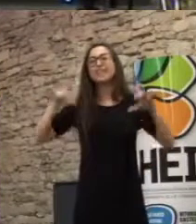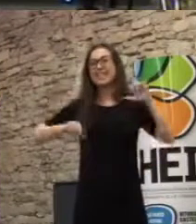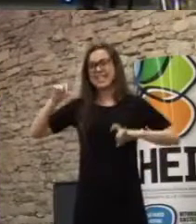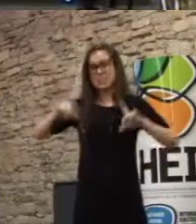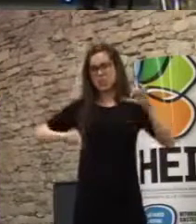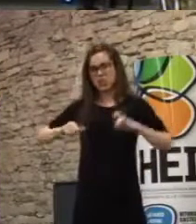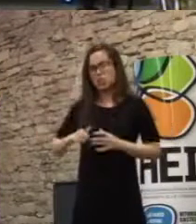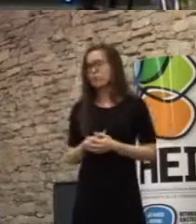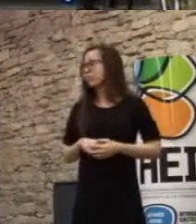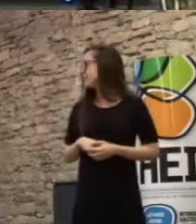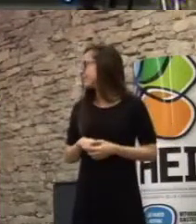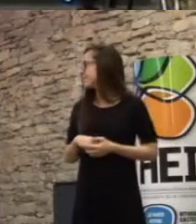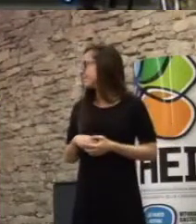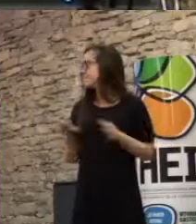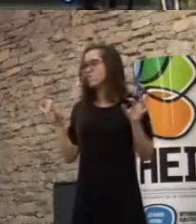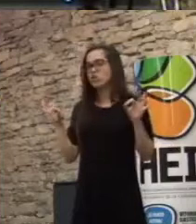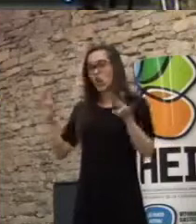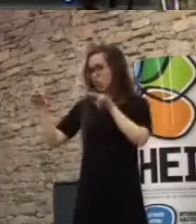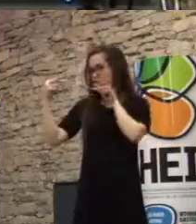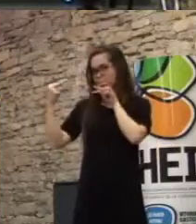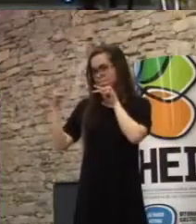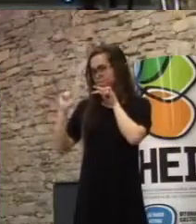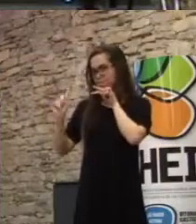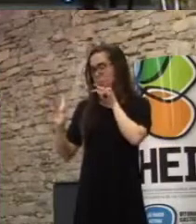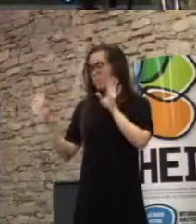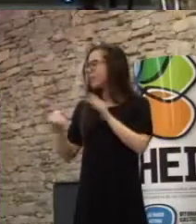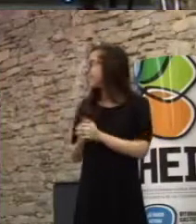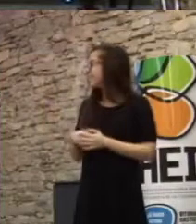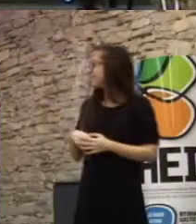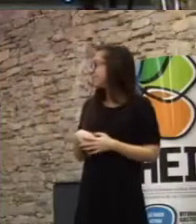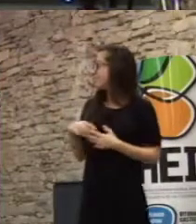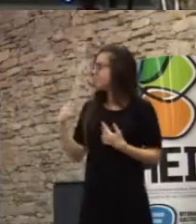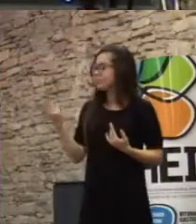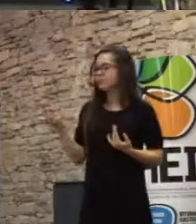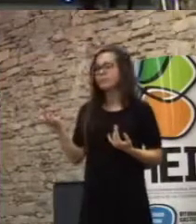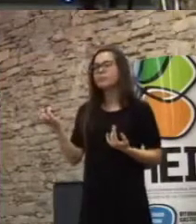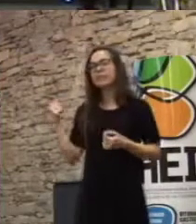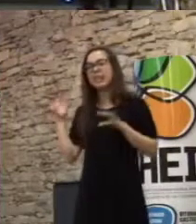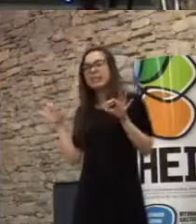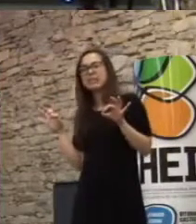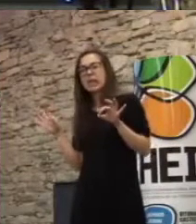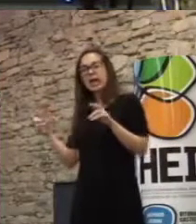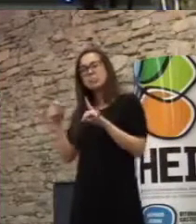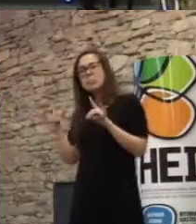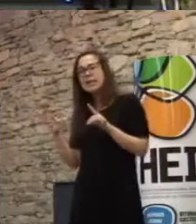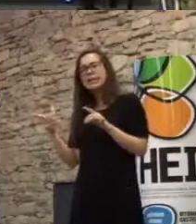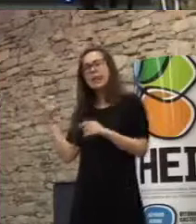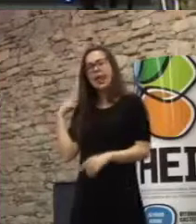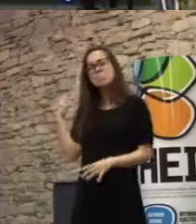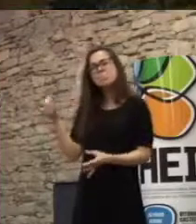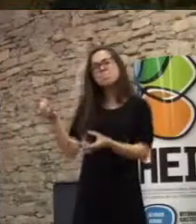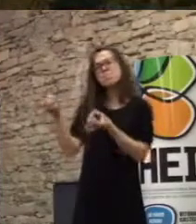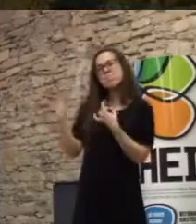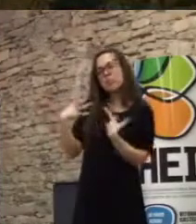ahí van la vida de esta forma a los ojos no le miro pero estoy aquí leyó hoy van por cierto alimenta enviaste ayer me produjo una sensación muy interna y tal